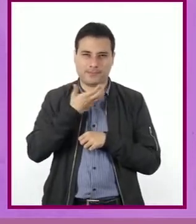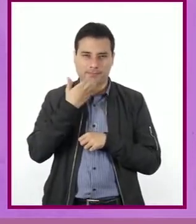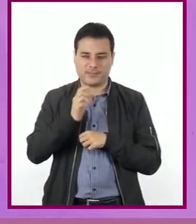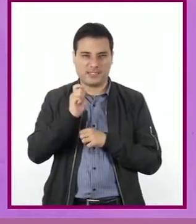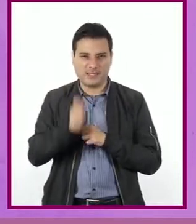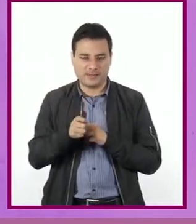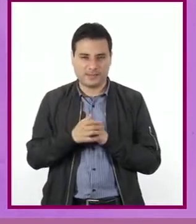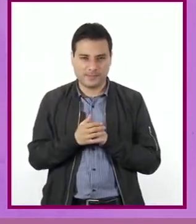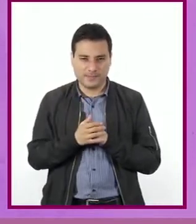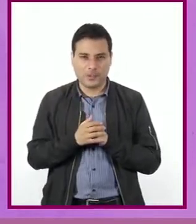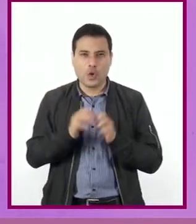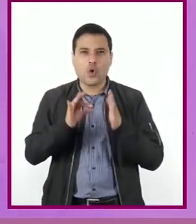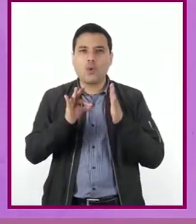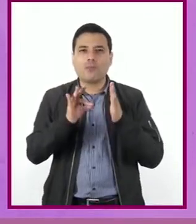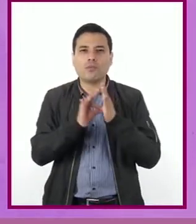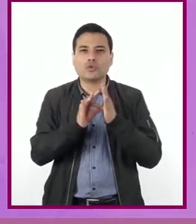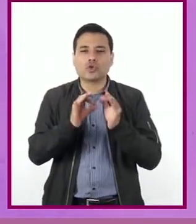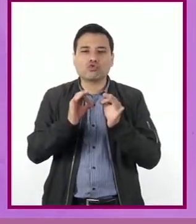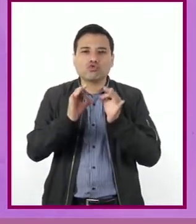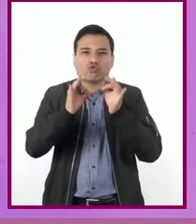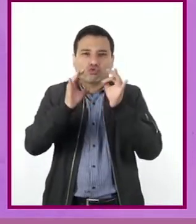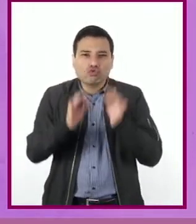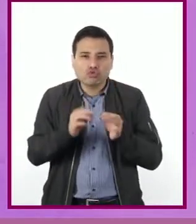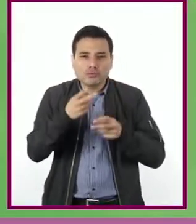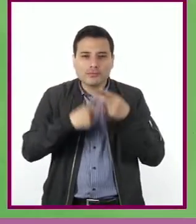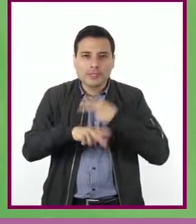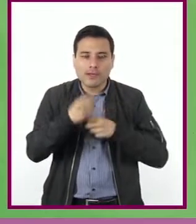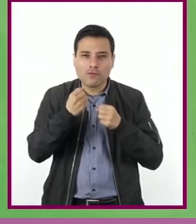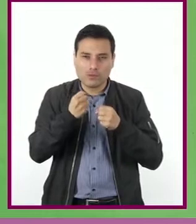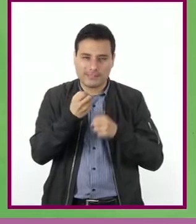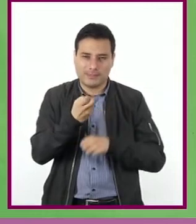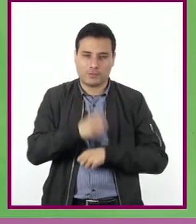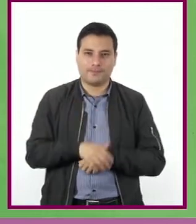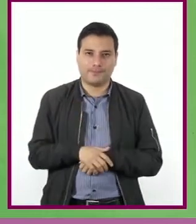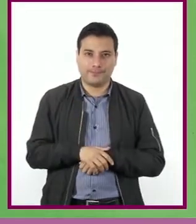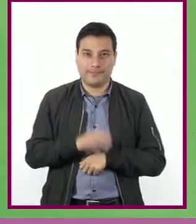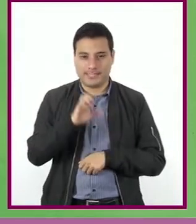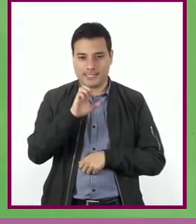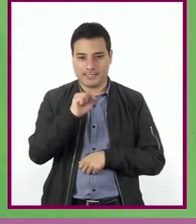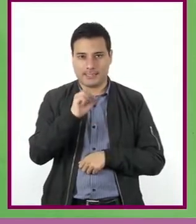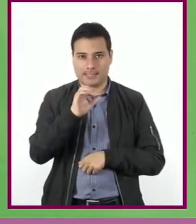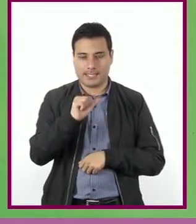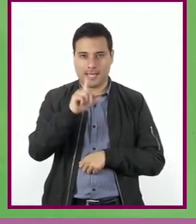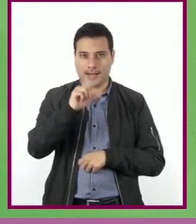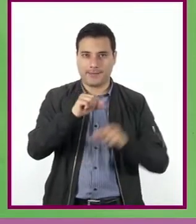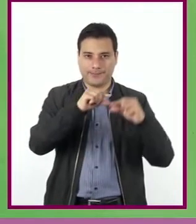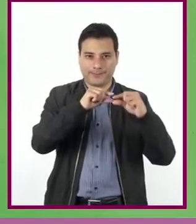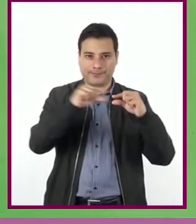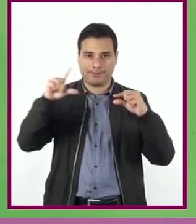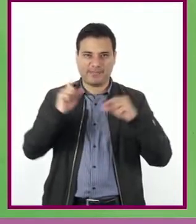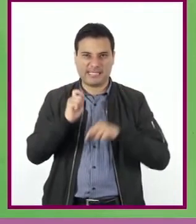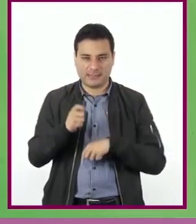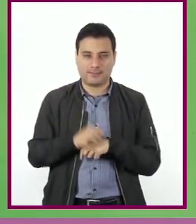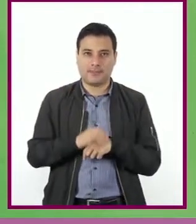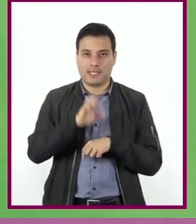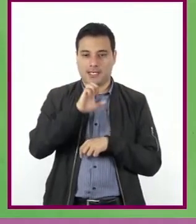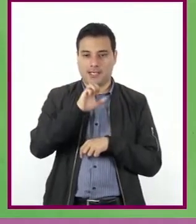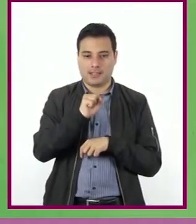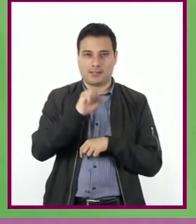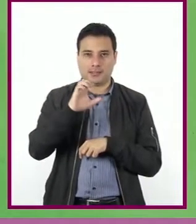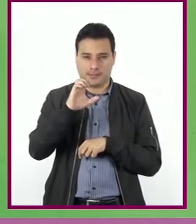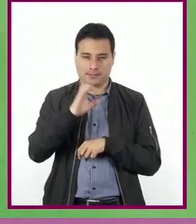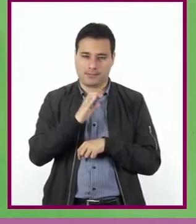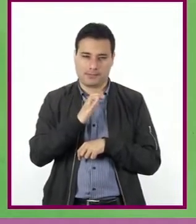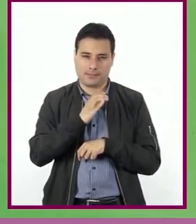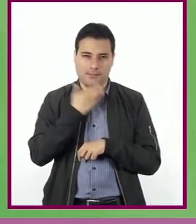punto representativo sobre el cual se aplica la fuerza. Escala. Se representa con las letras ESC. Es